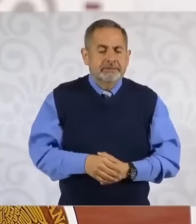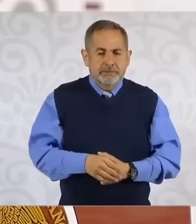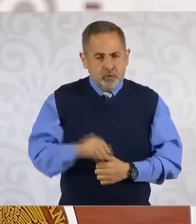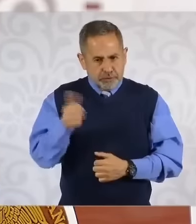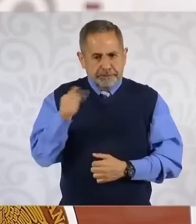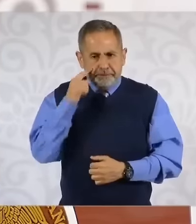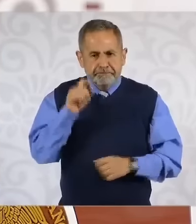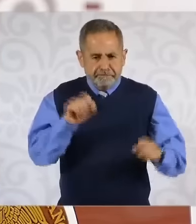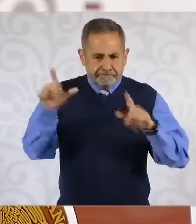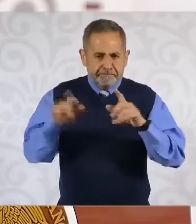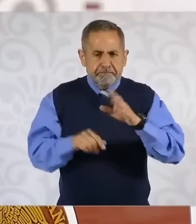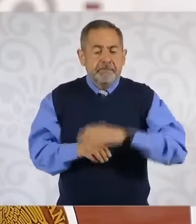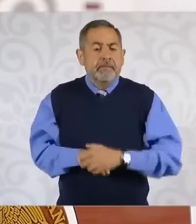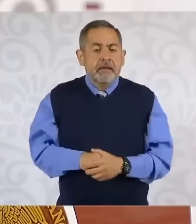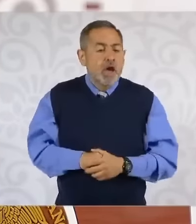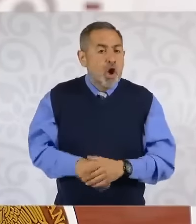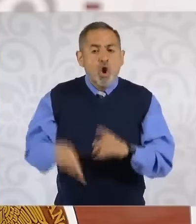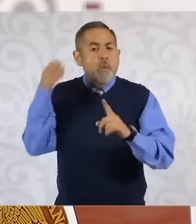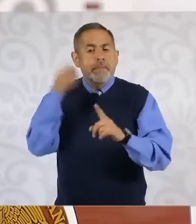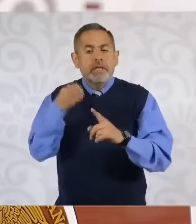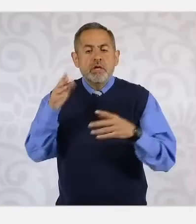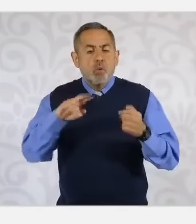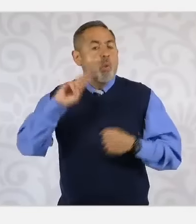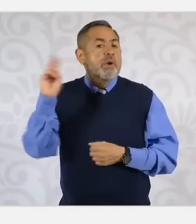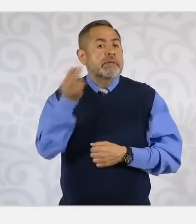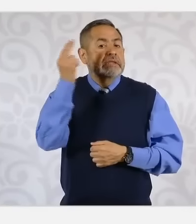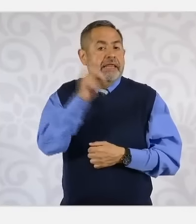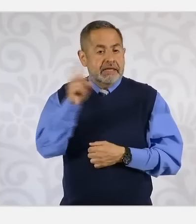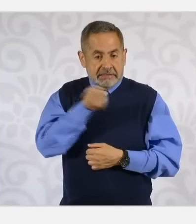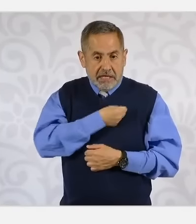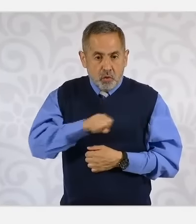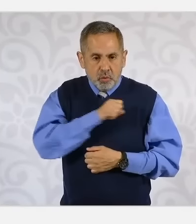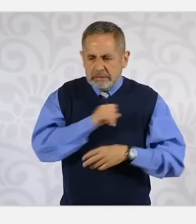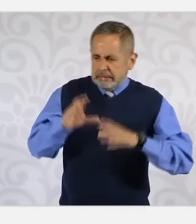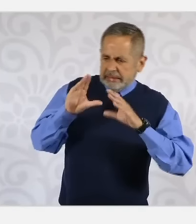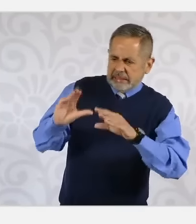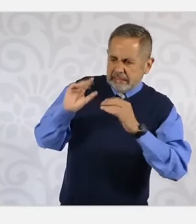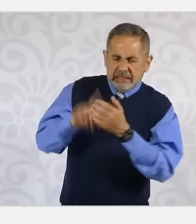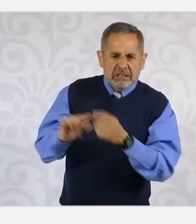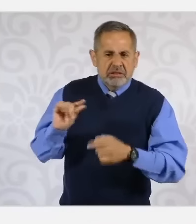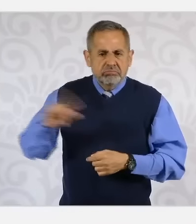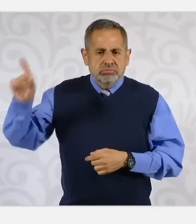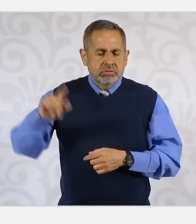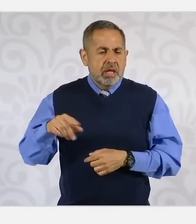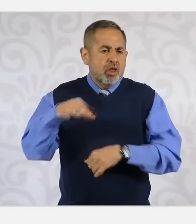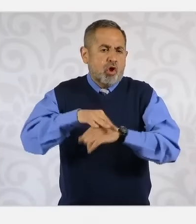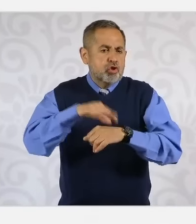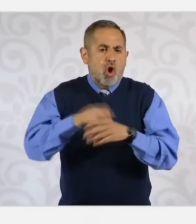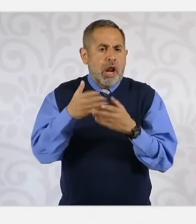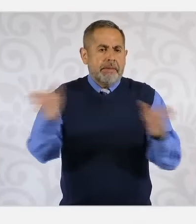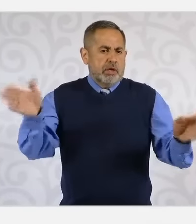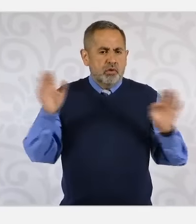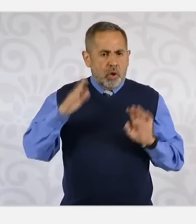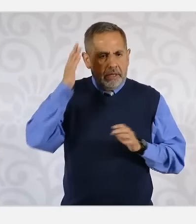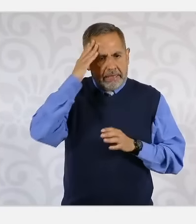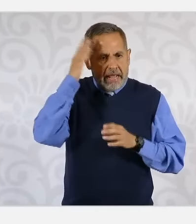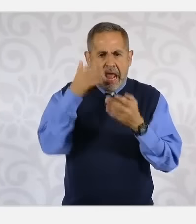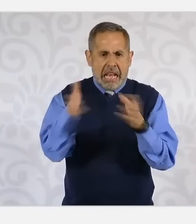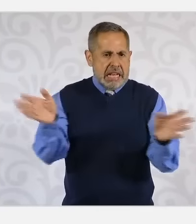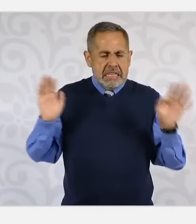la que siga, aquí el objetivo de la Universidad de la Salud es formar profesionales de medicina general y comunitaria y enfermería familiar